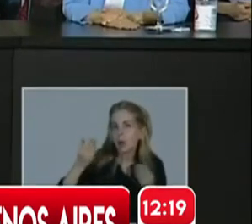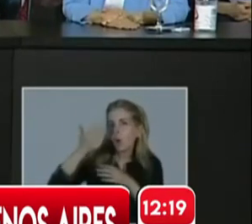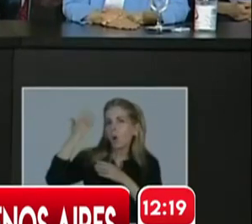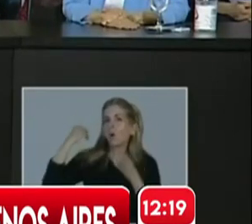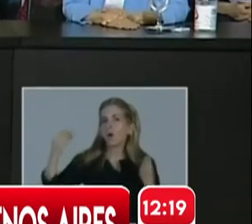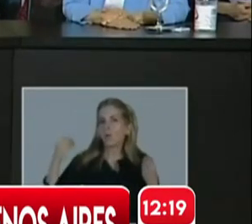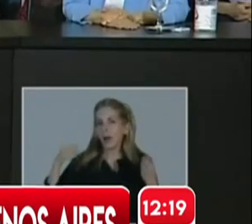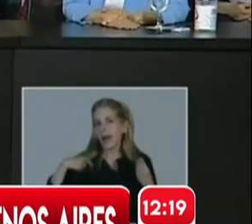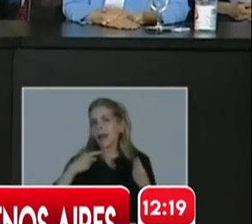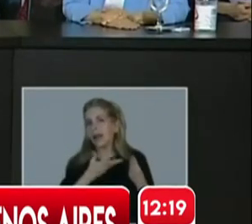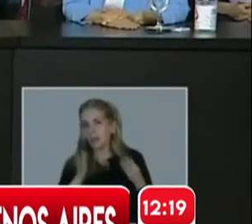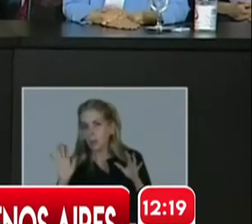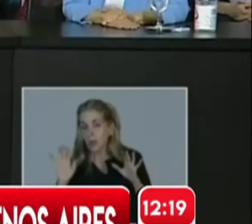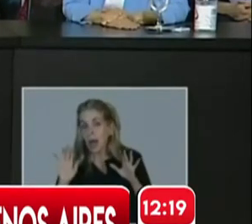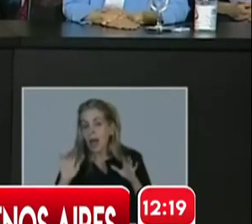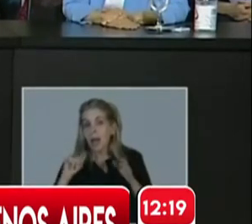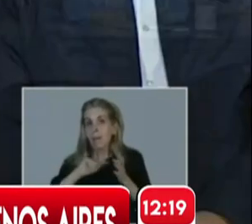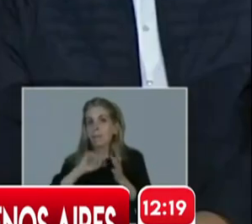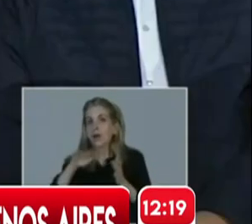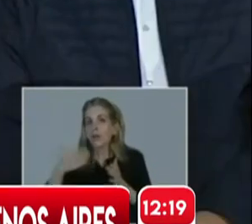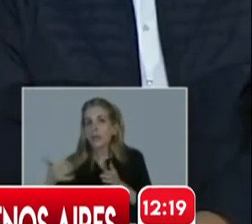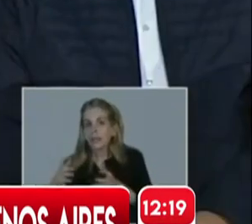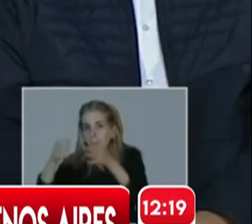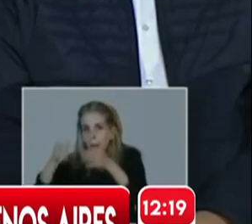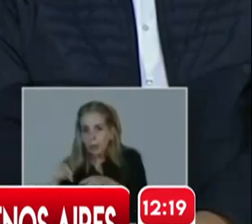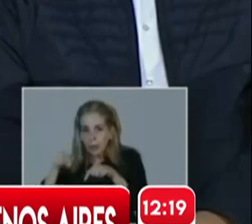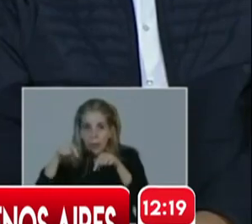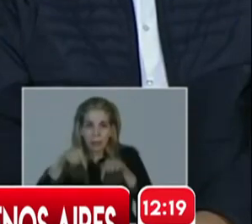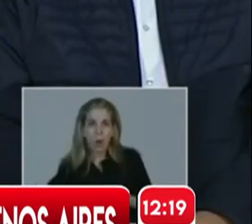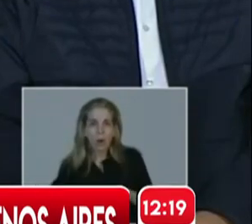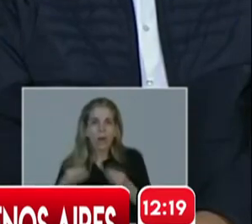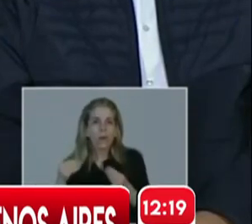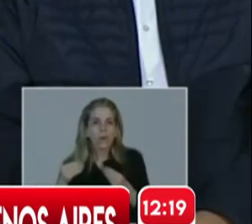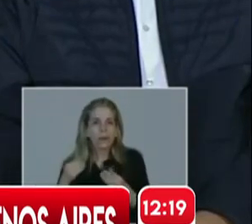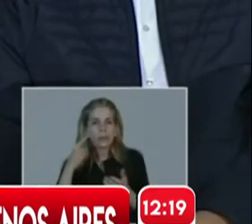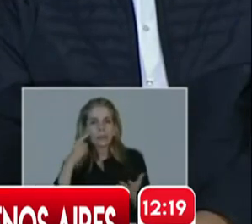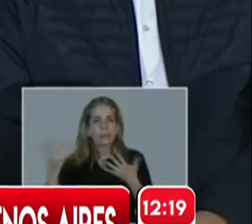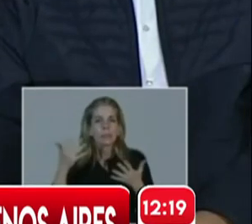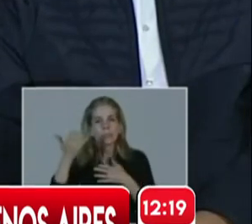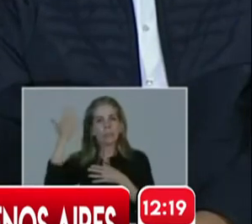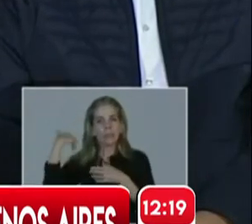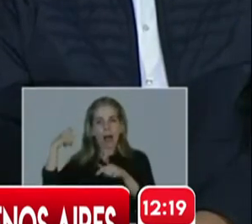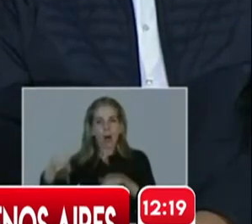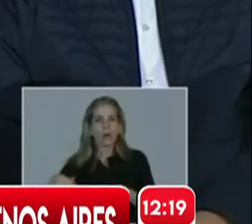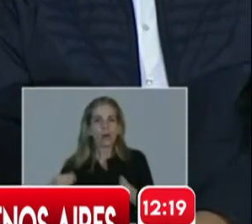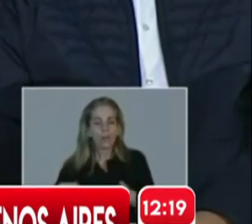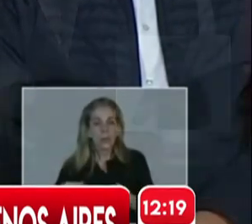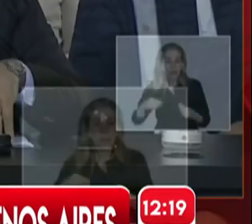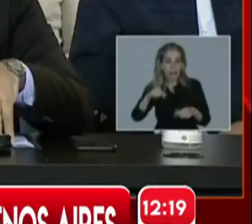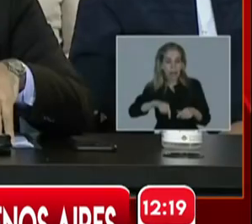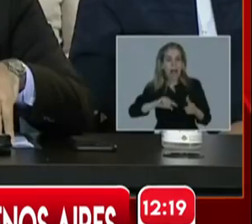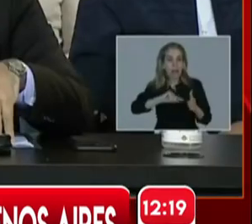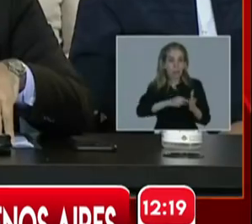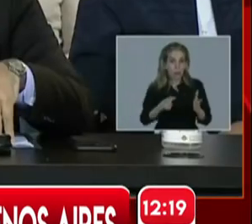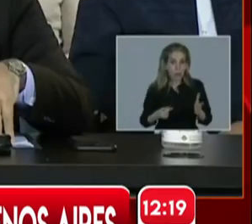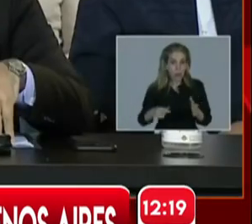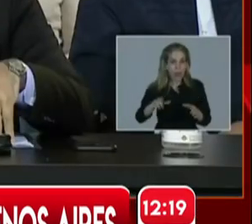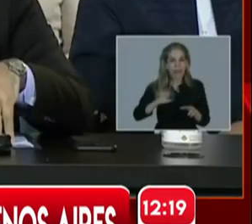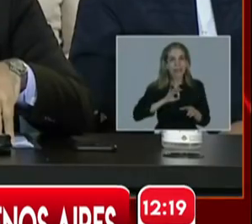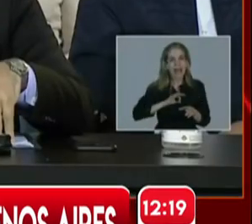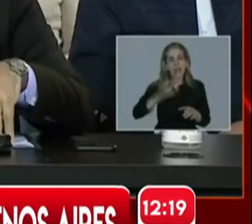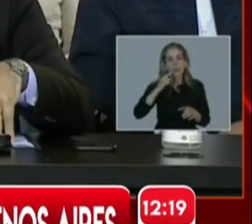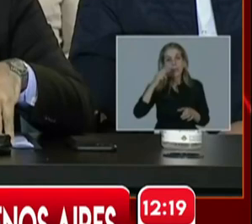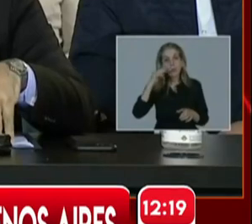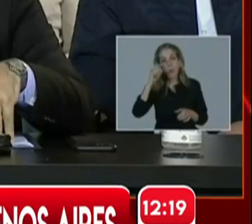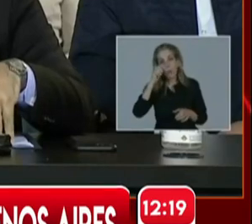tenían que tener de esclavo los gobernadores, para que le pidan el dinero. Es más, llegó al 1%. En el gobierno de